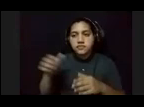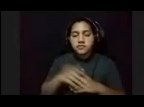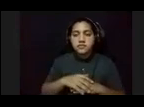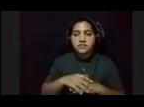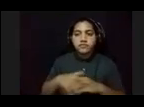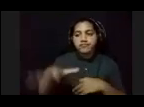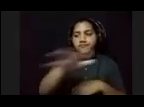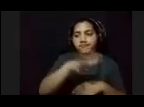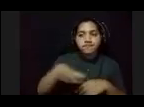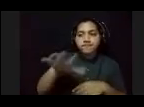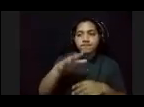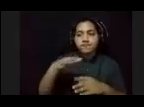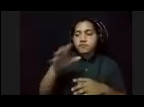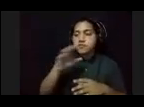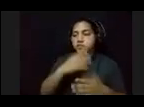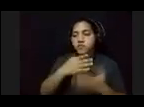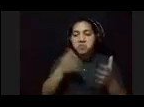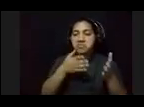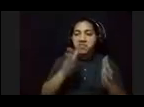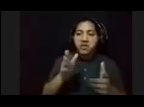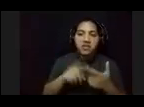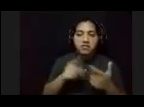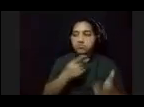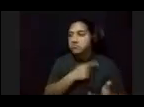calle, ni plaza pública, ni camino.